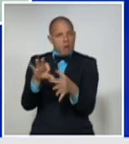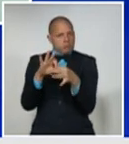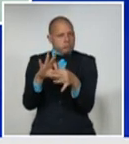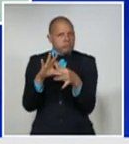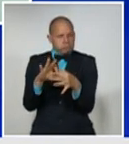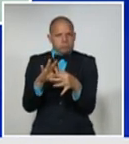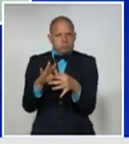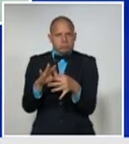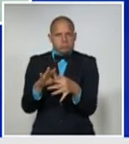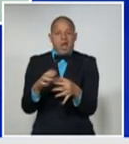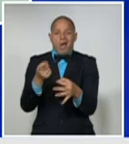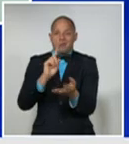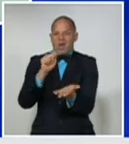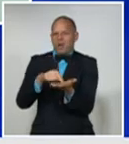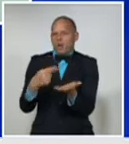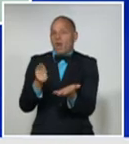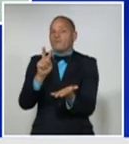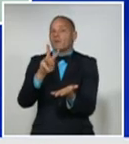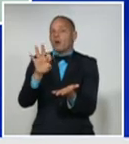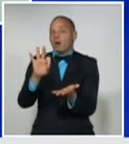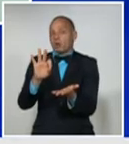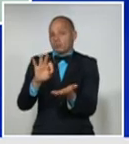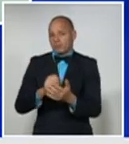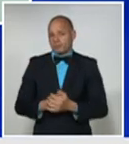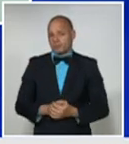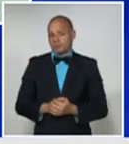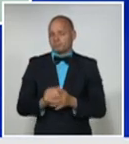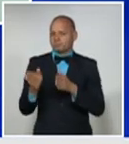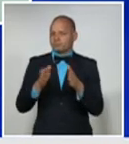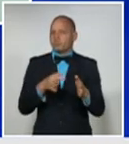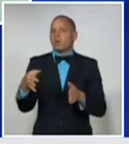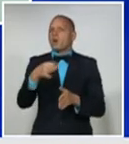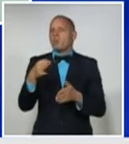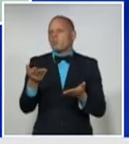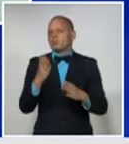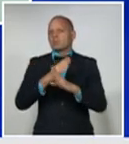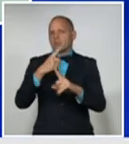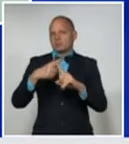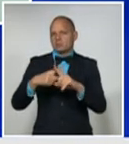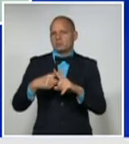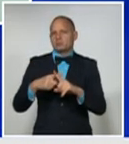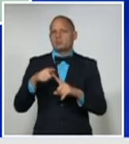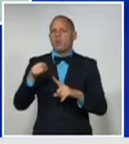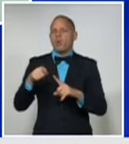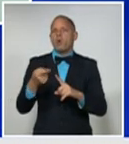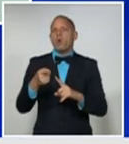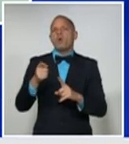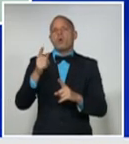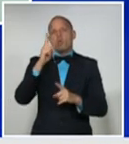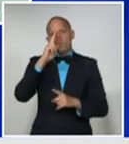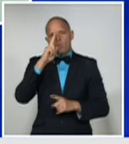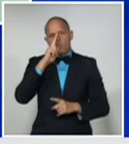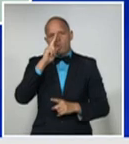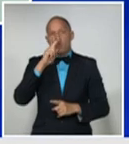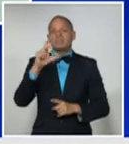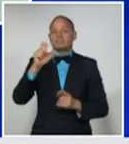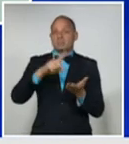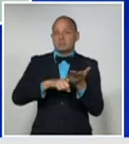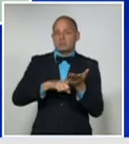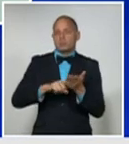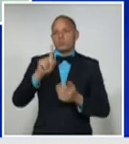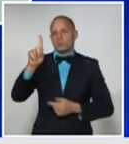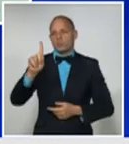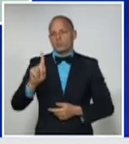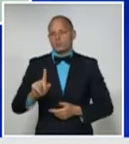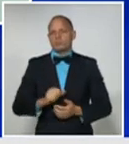ayer 28 casos. Santa Cruz del Sur, Nuevitas y Céspedes, 1 en cada uno de estos